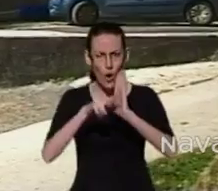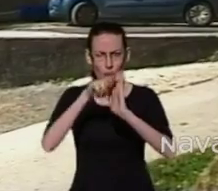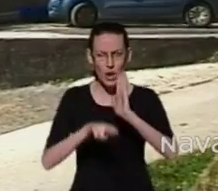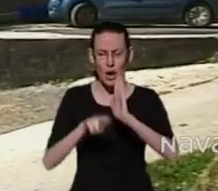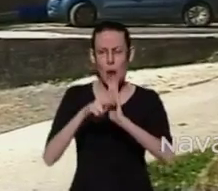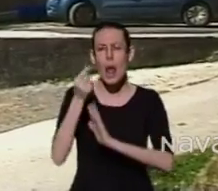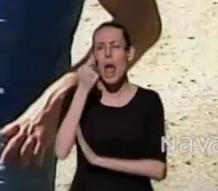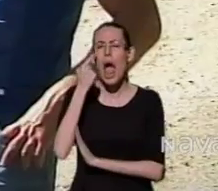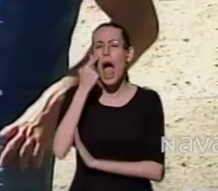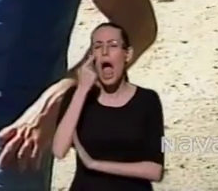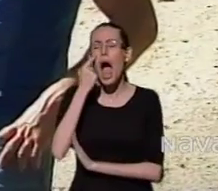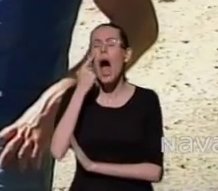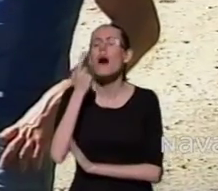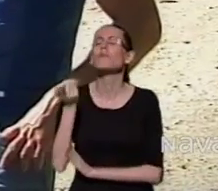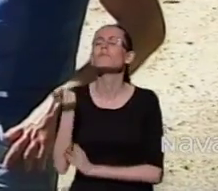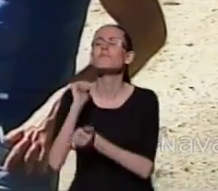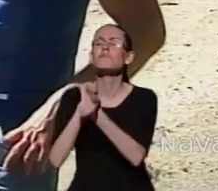quesos, a ver si vais a tener